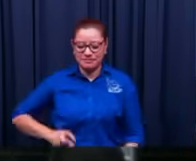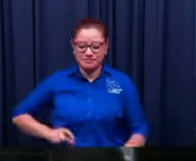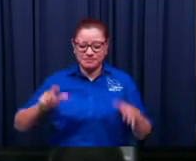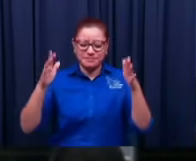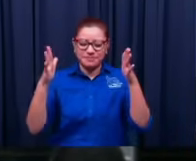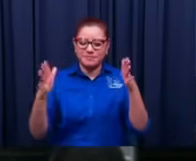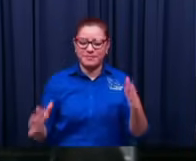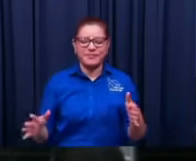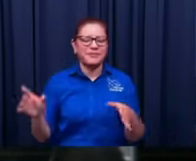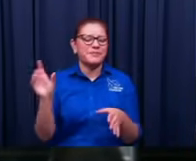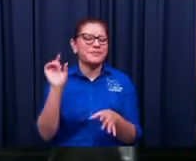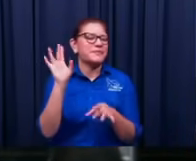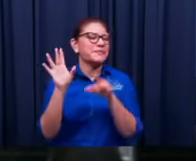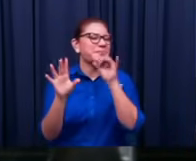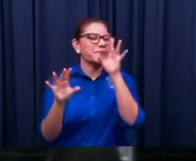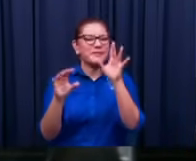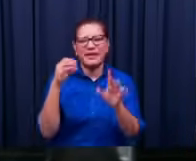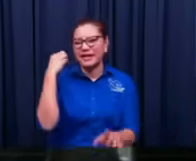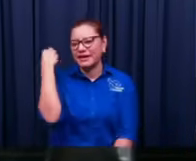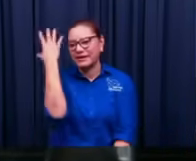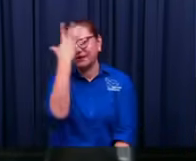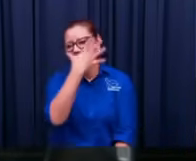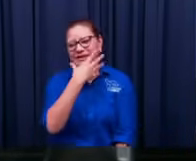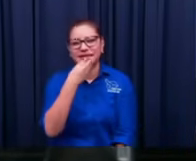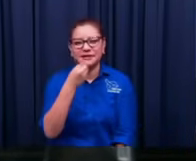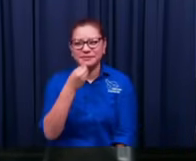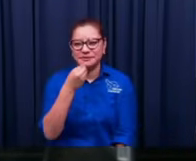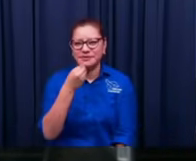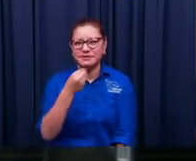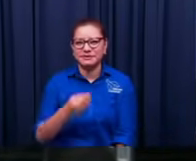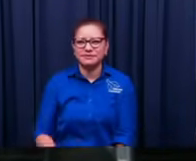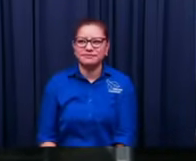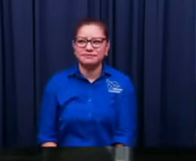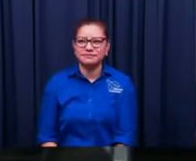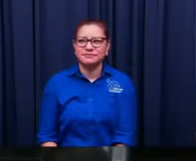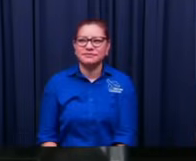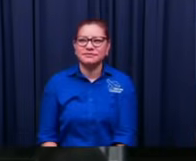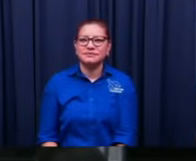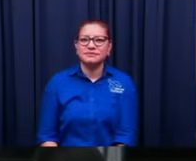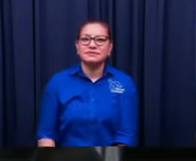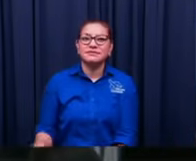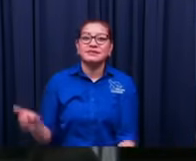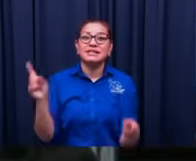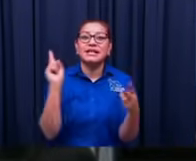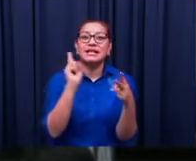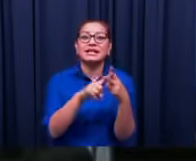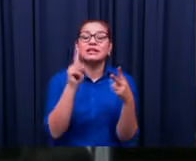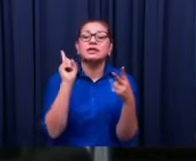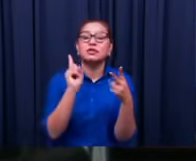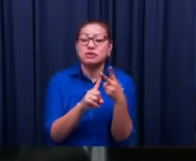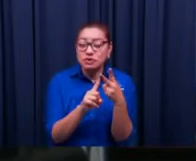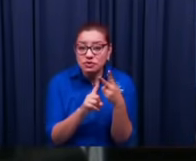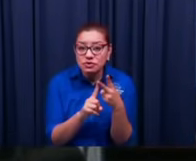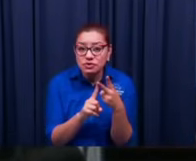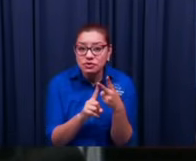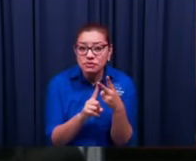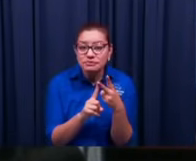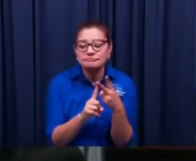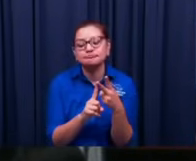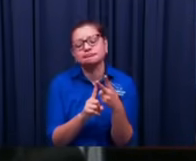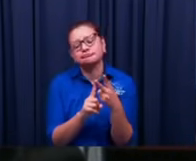qué cosa más linda. Sobre todo si uno de los dos no es príncipe del desierto o princesa del